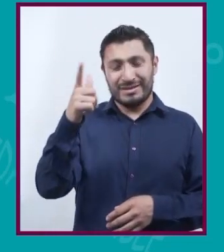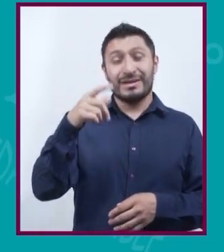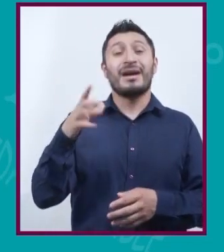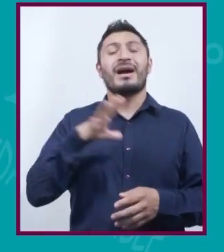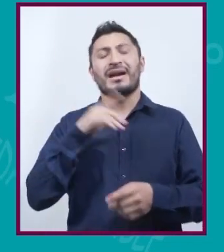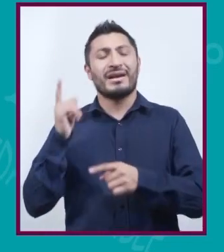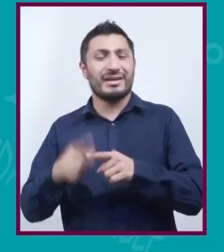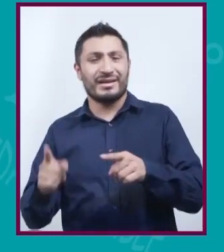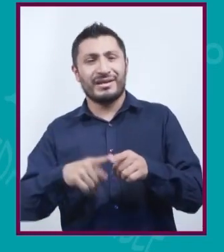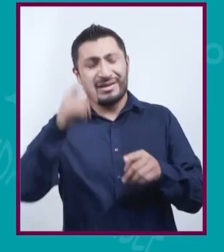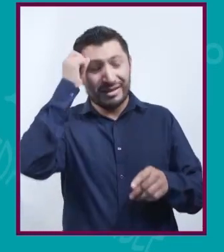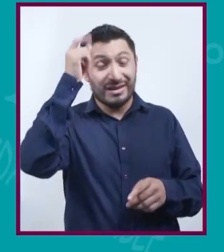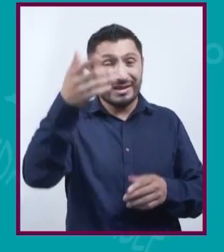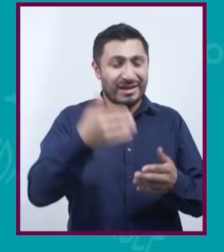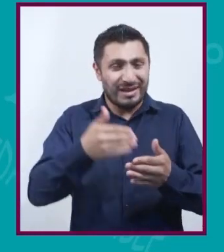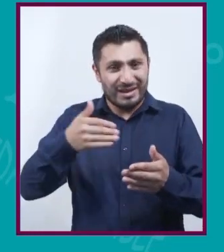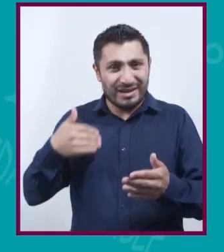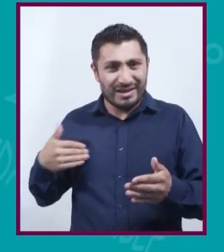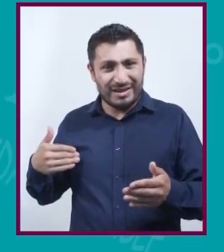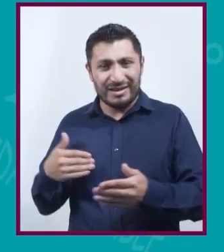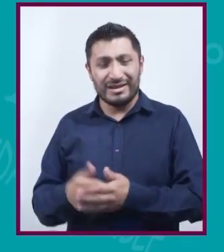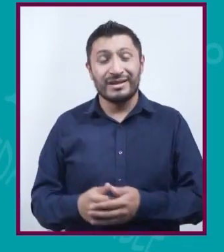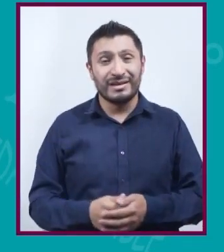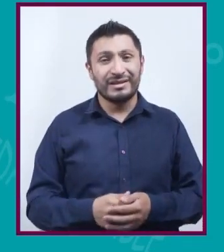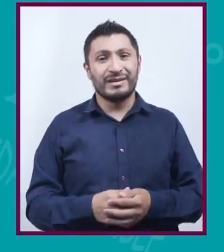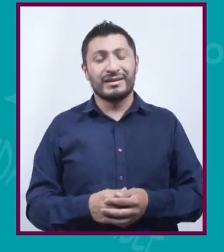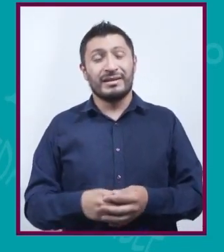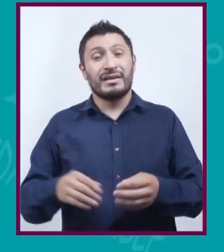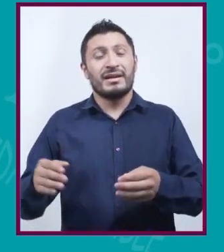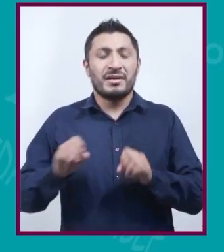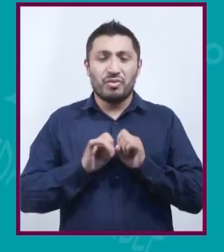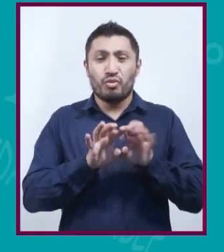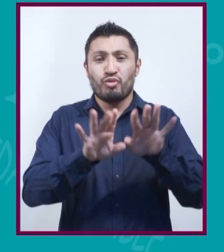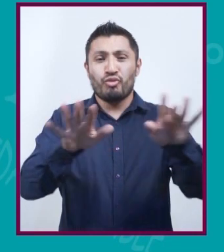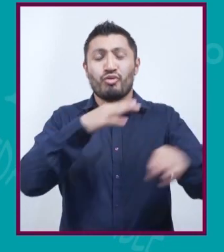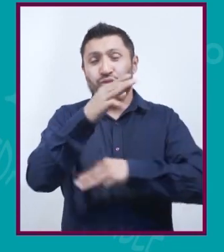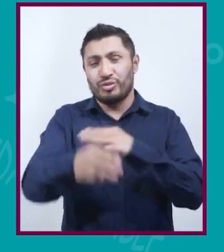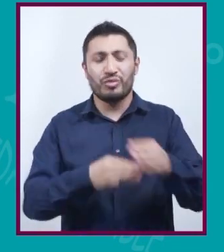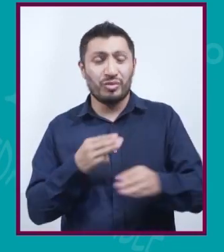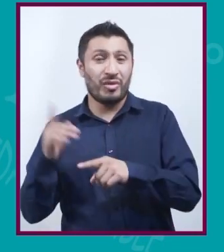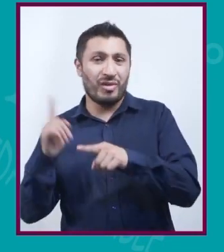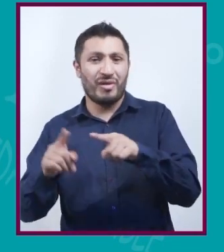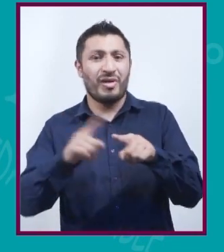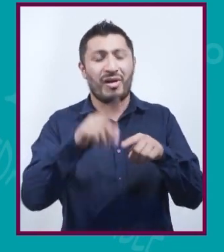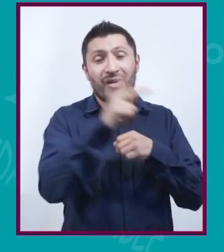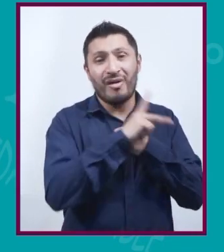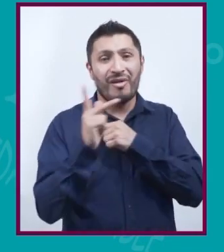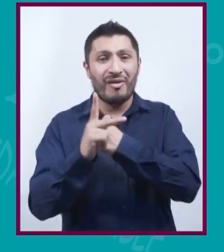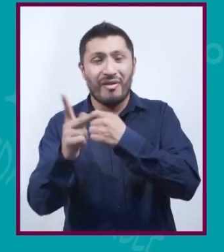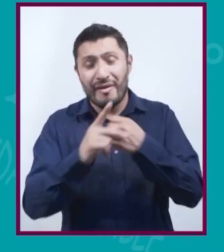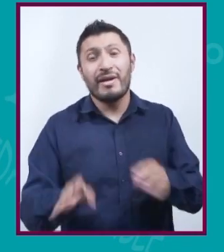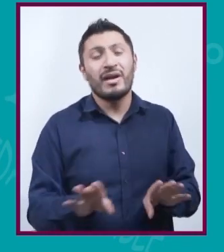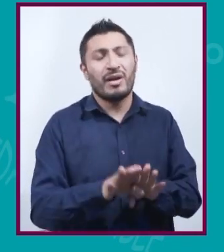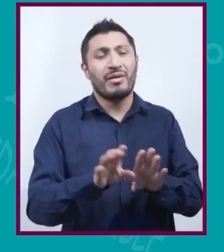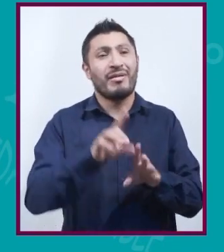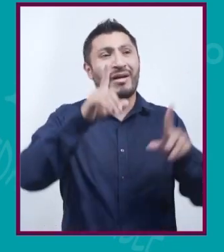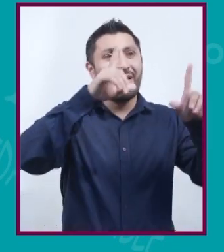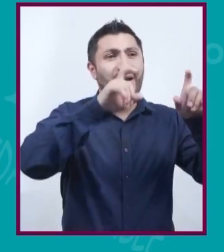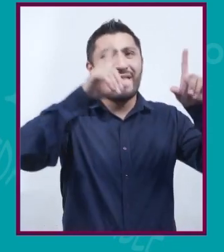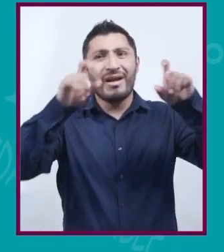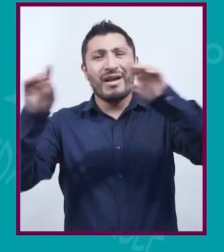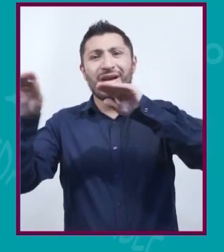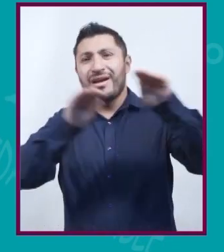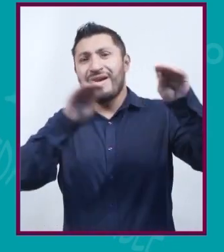le precedieron, se popularizó en todo el mundo. En diferentes países se capturaban y proyectaban imágenes en movimiento de la